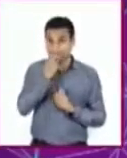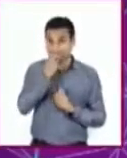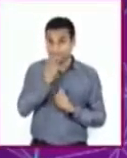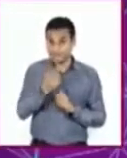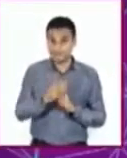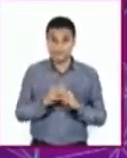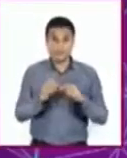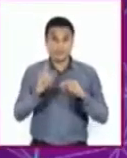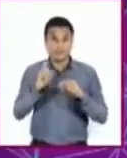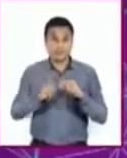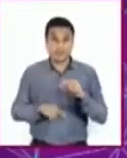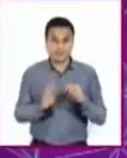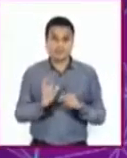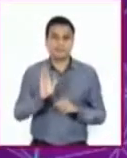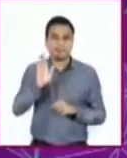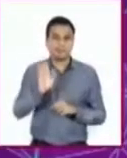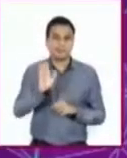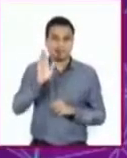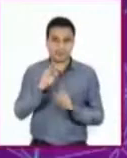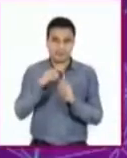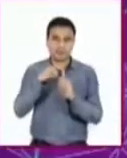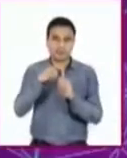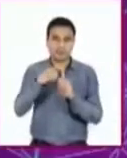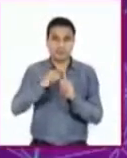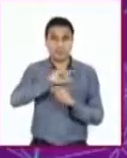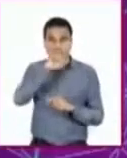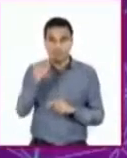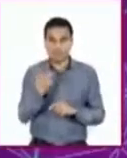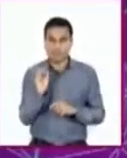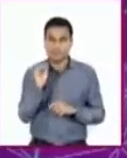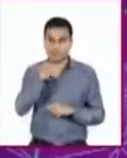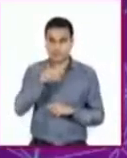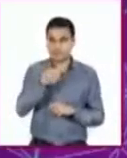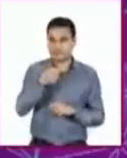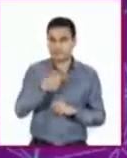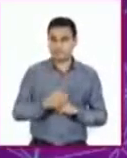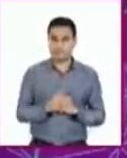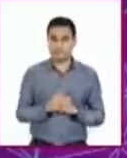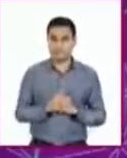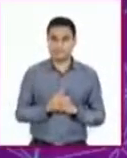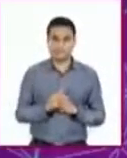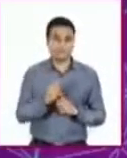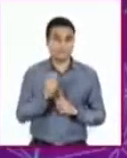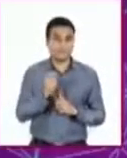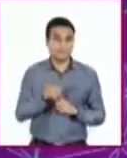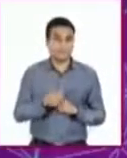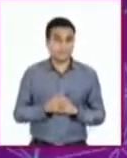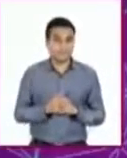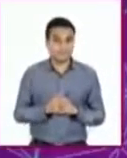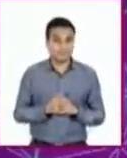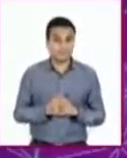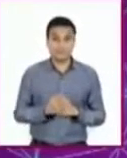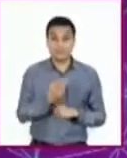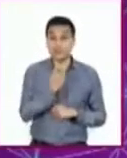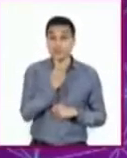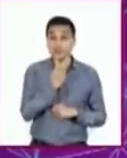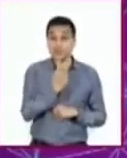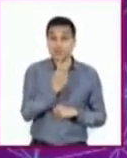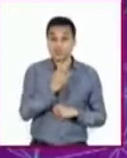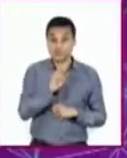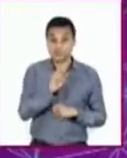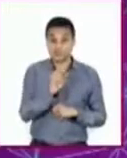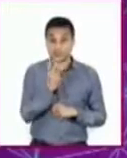es lo mismo que sumar por el inverso aditivo del sustraendo. Por lo tanto, 2 enteros 2 décimos